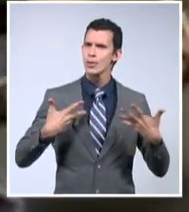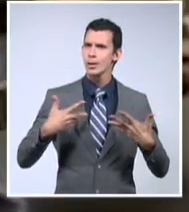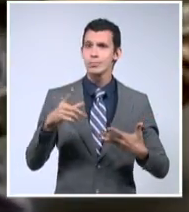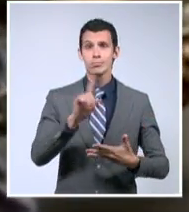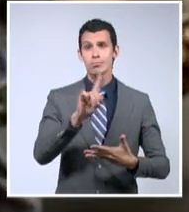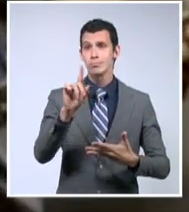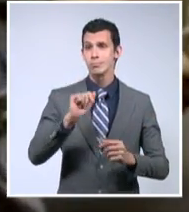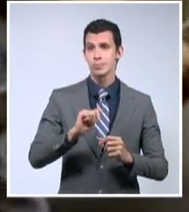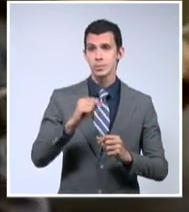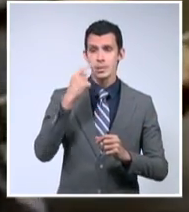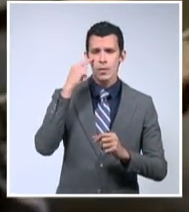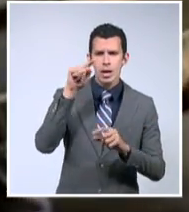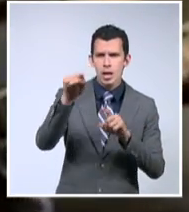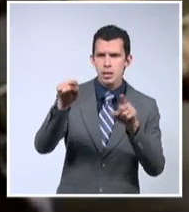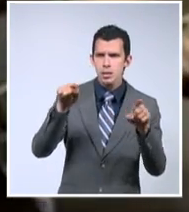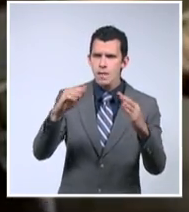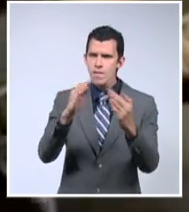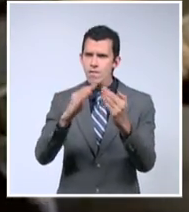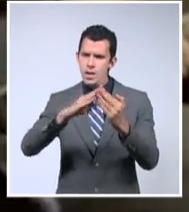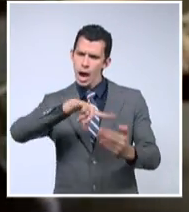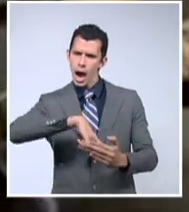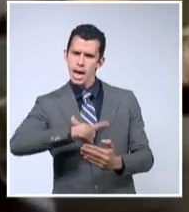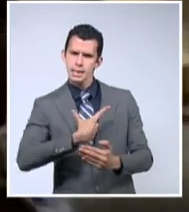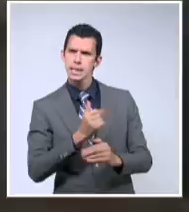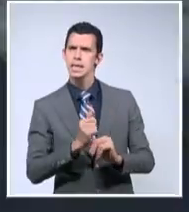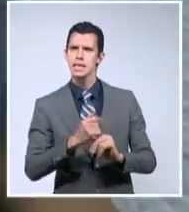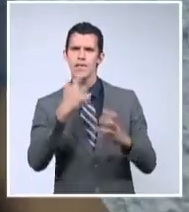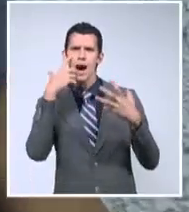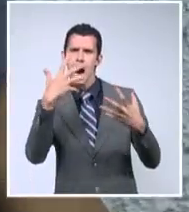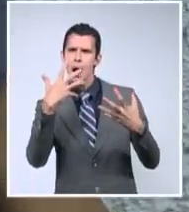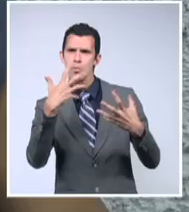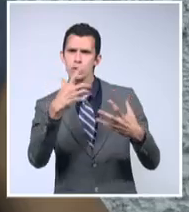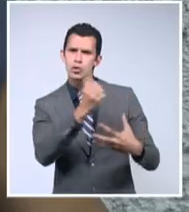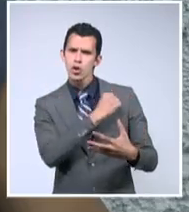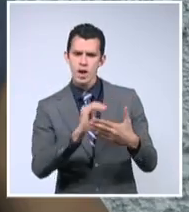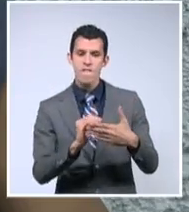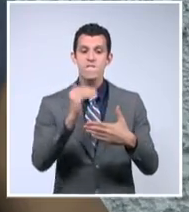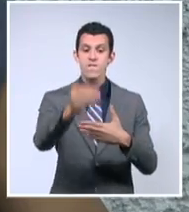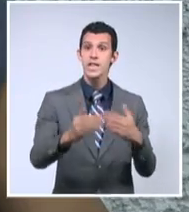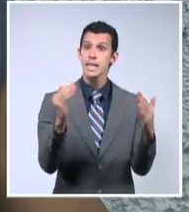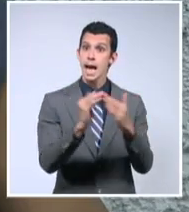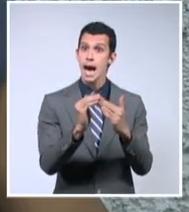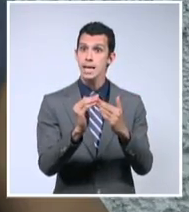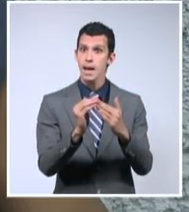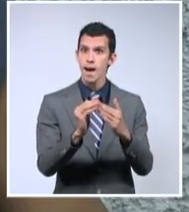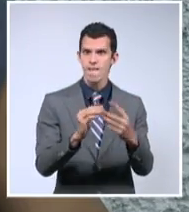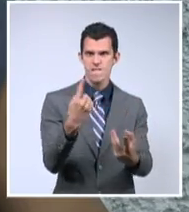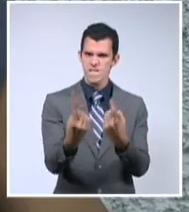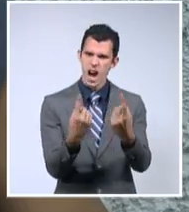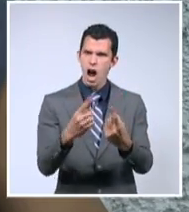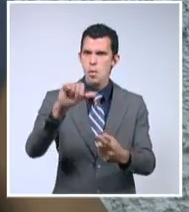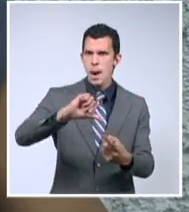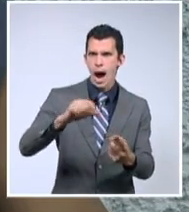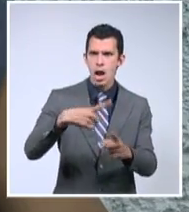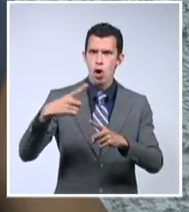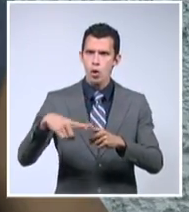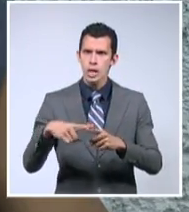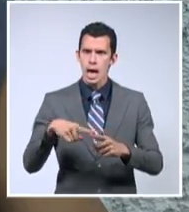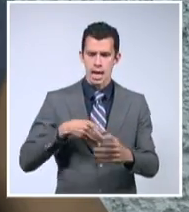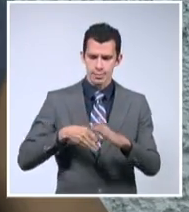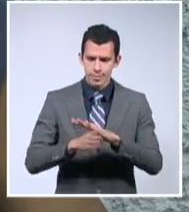con una postura de defensa a la revolución cubana. Él me llega a decir a mí, de que